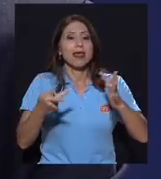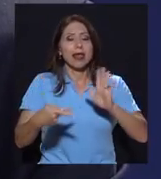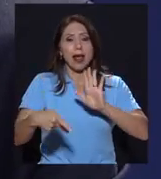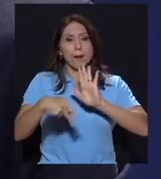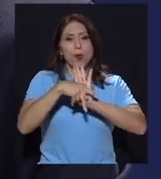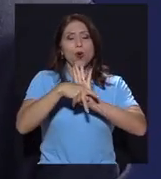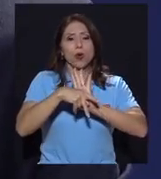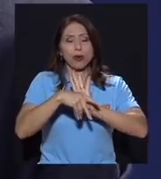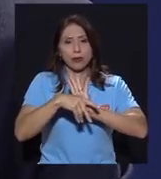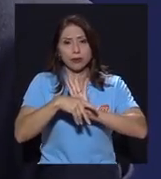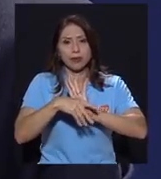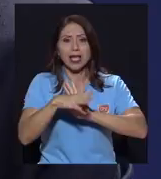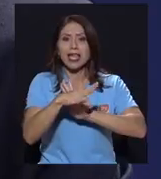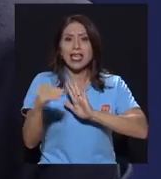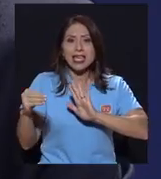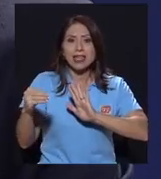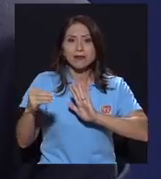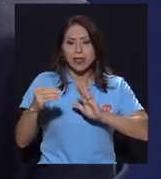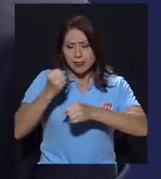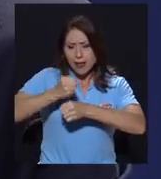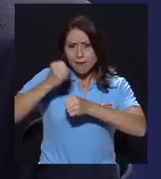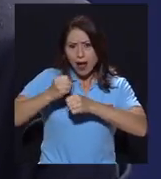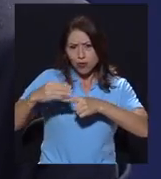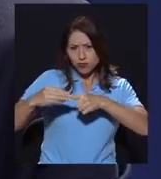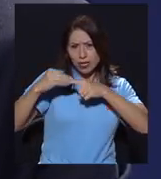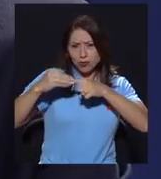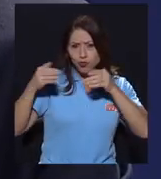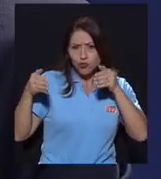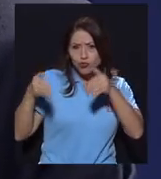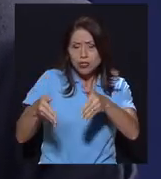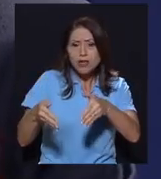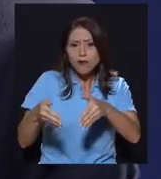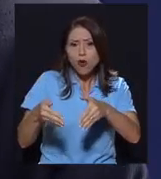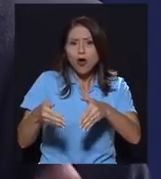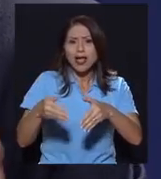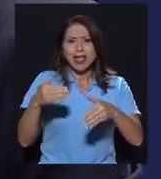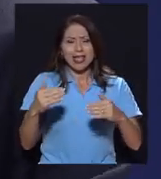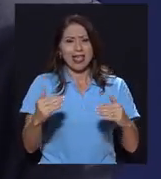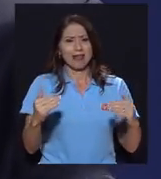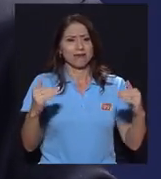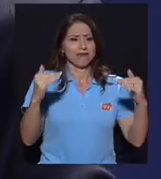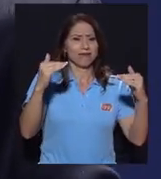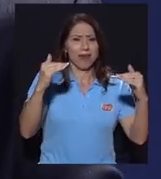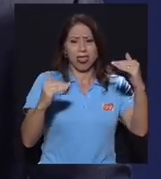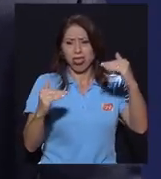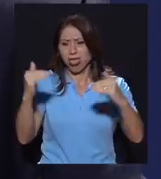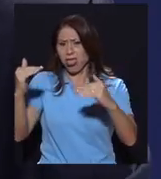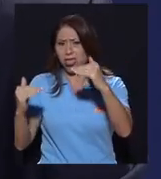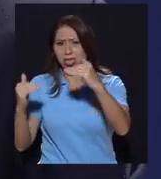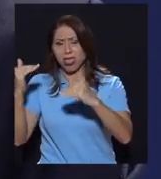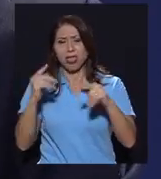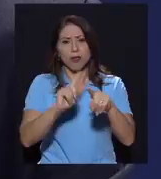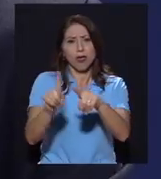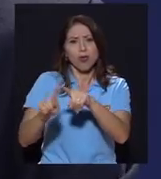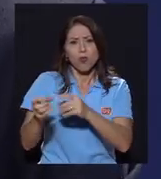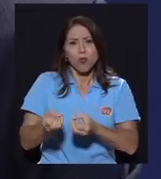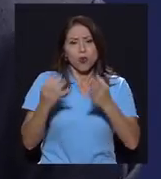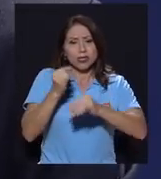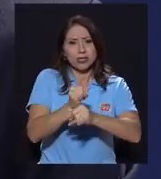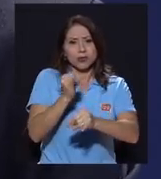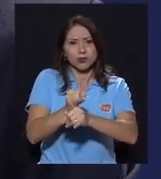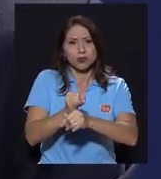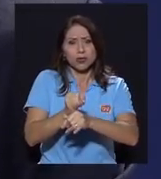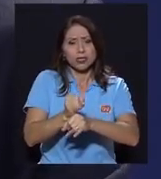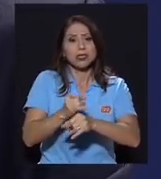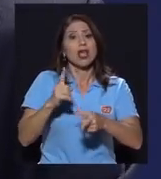prohibición de la dedicación exclusiva que existe una enorme disparidad entre múltiples instituciones entonces